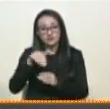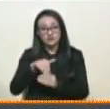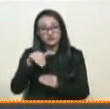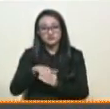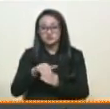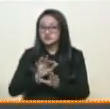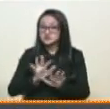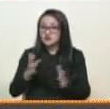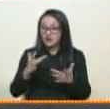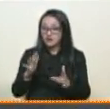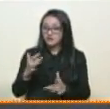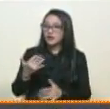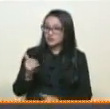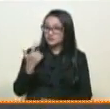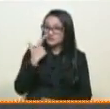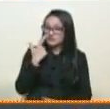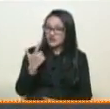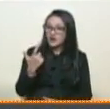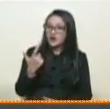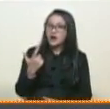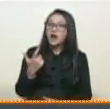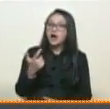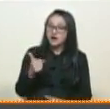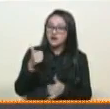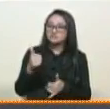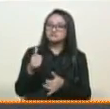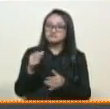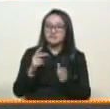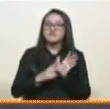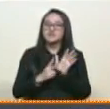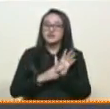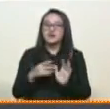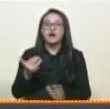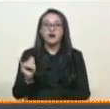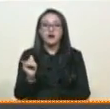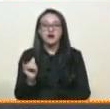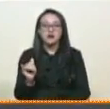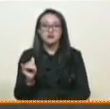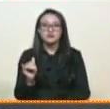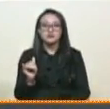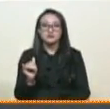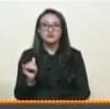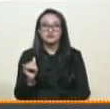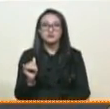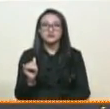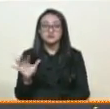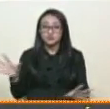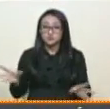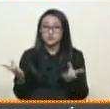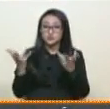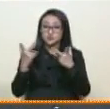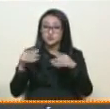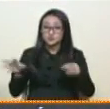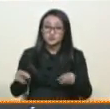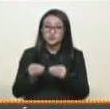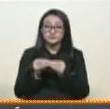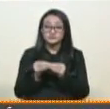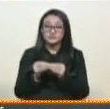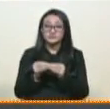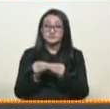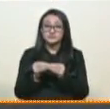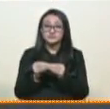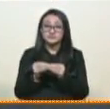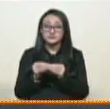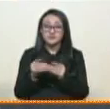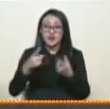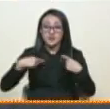ya allí tienes otra garantía más que te dice, coincide lo que está en lo que entró a la totalización con lo que efectivamente pasó